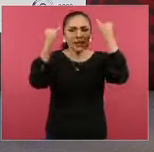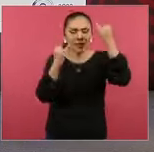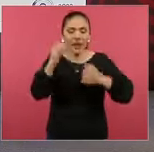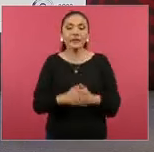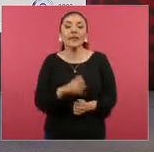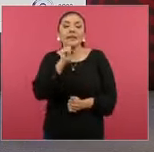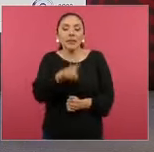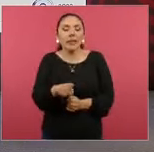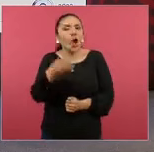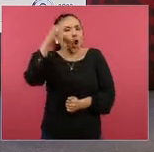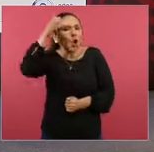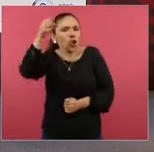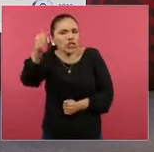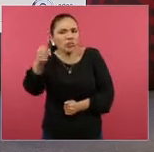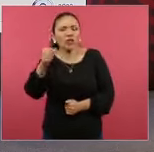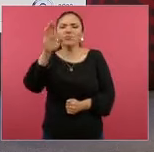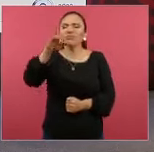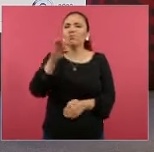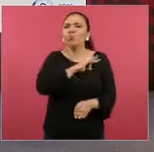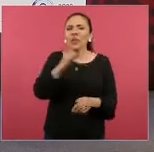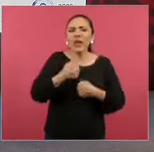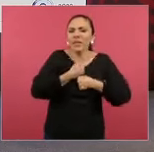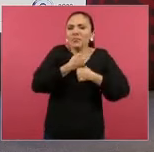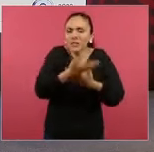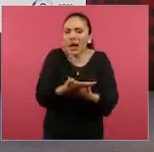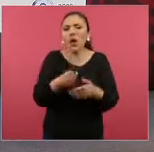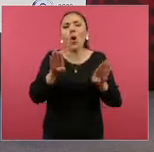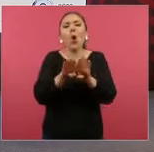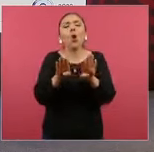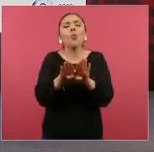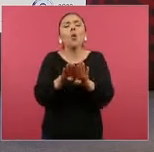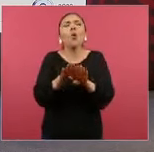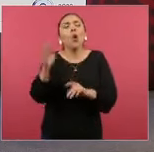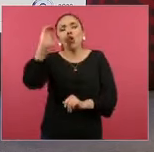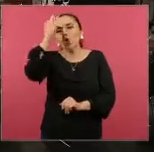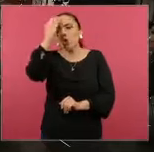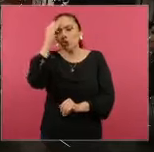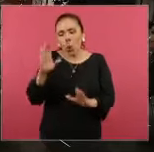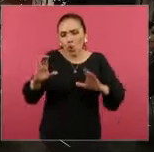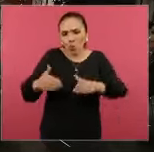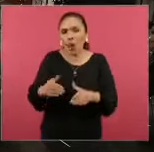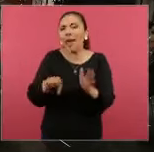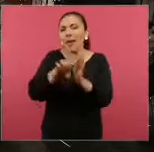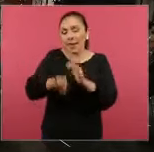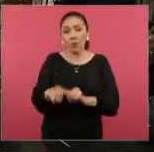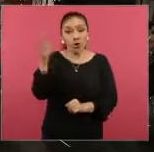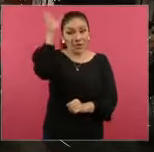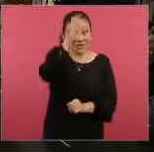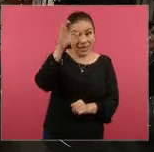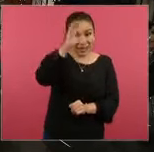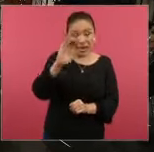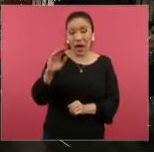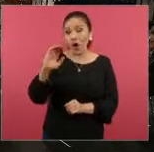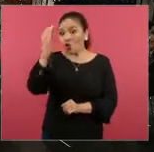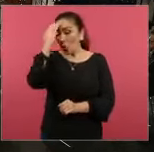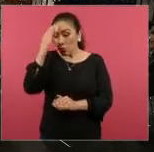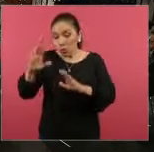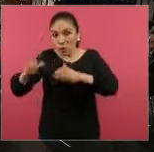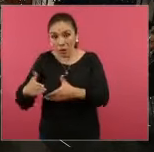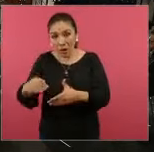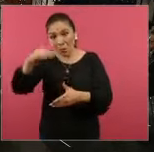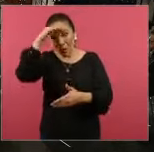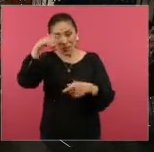e interpretar conceptos, saberes comunitarios, como lo decimos, que ahora la ciencia y los saberes comunitarios no están peleados. Hay